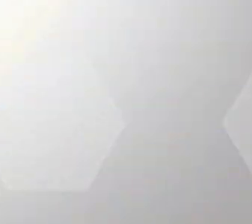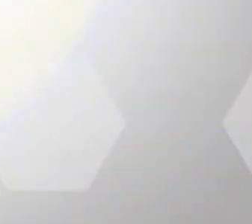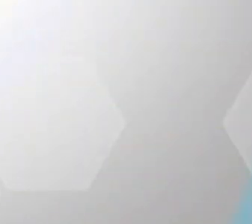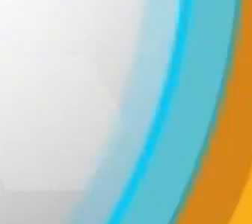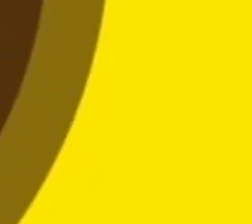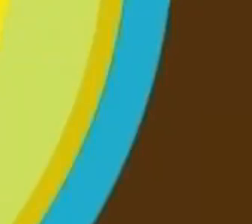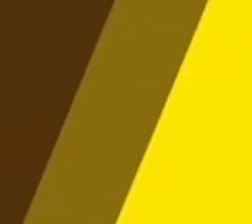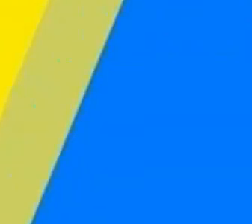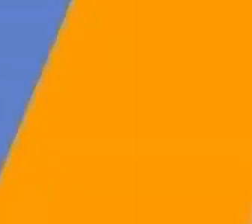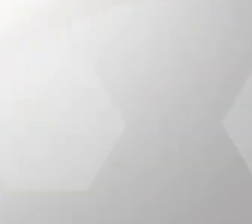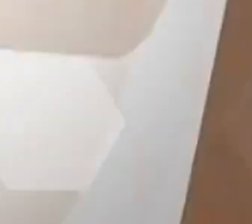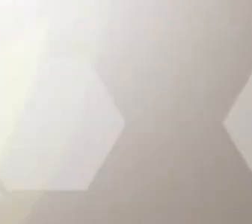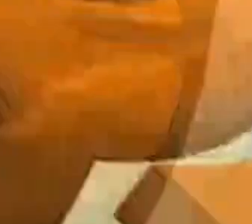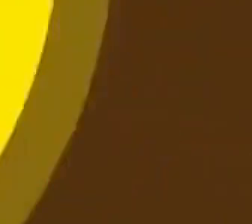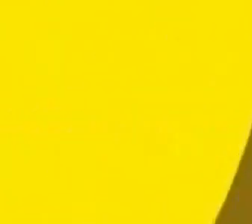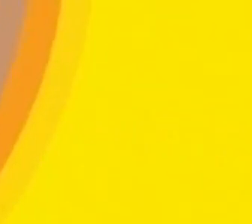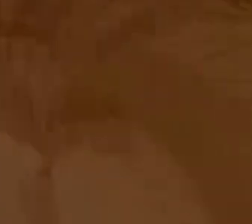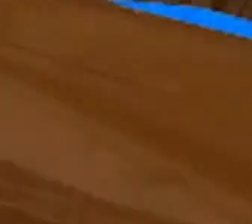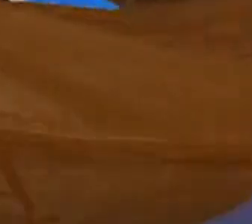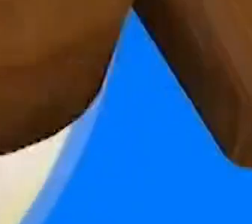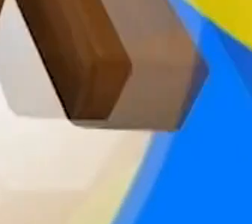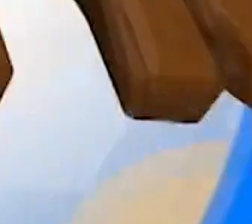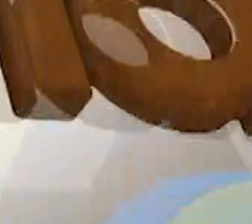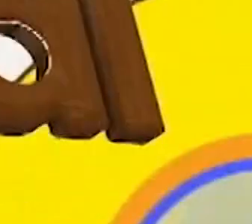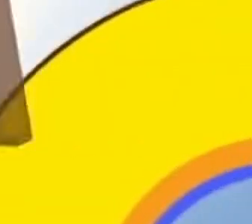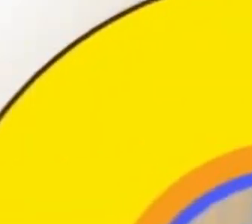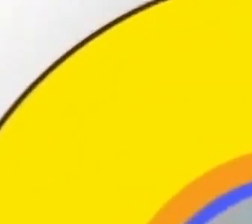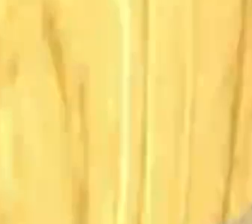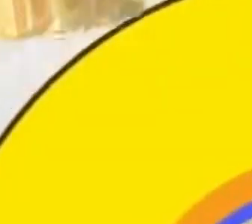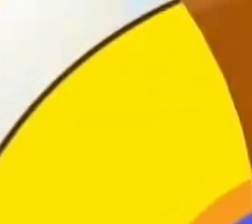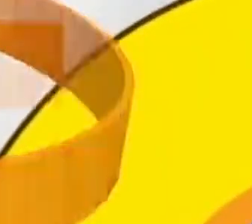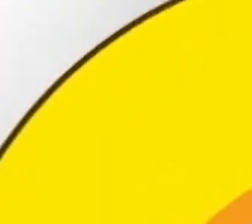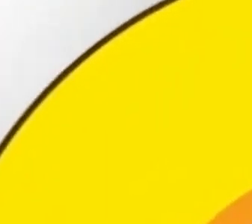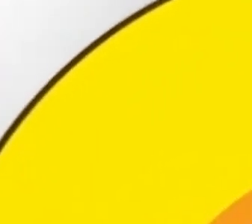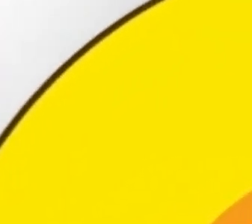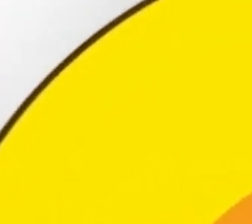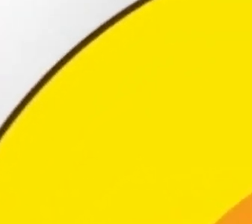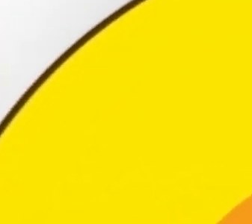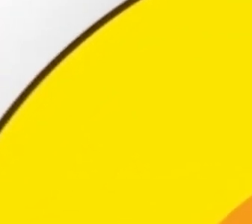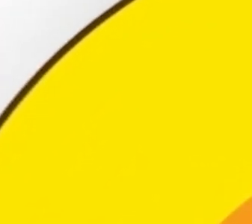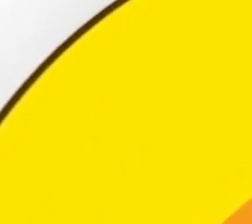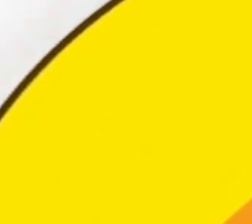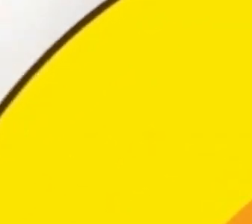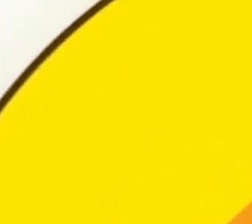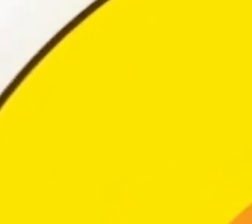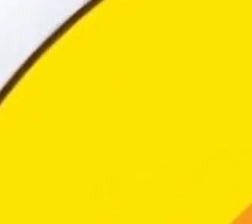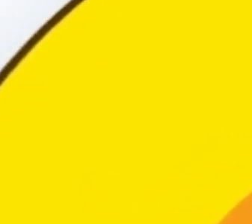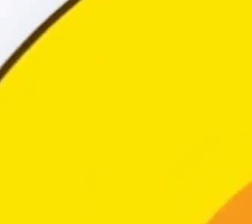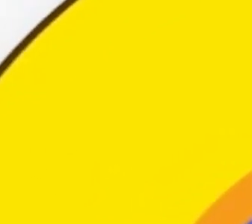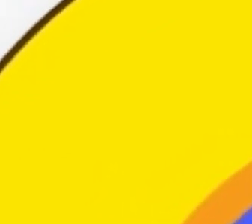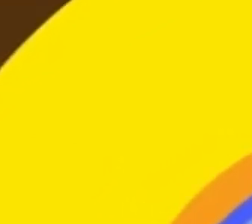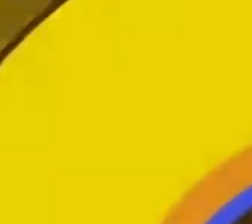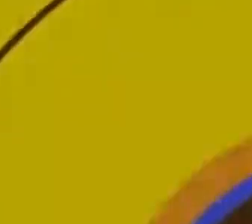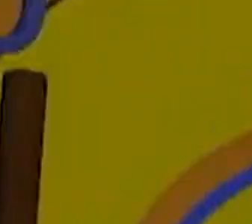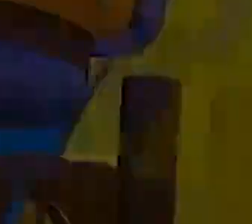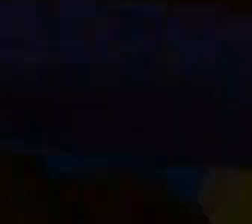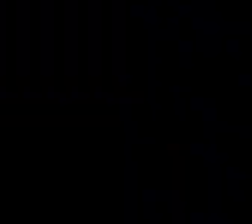Y la esperanza tejiendo al futuro, un pueblo en marcha pero sin apuros. Costa